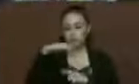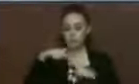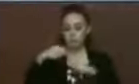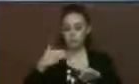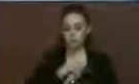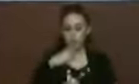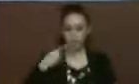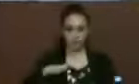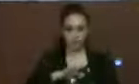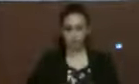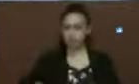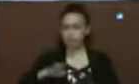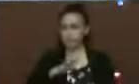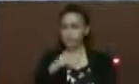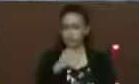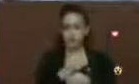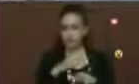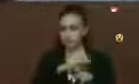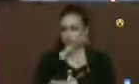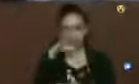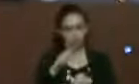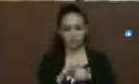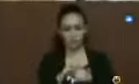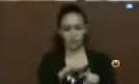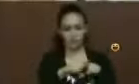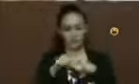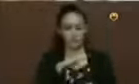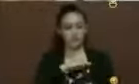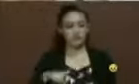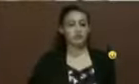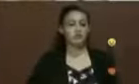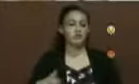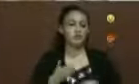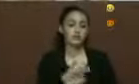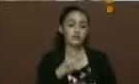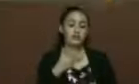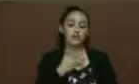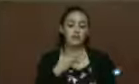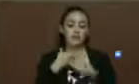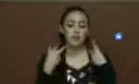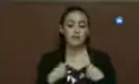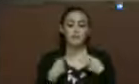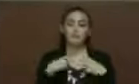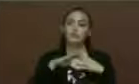estado, pues prácticamente todos los municipios del estado tienen